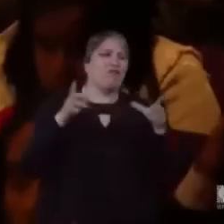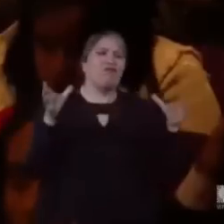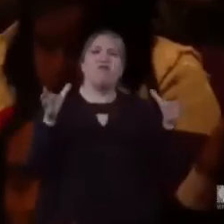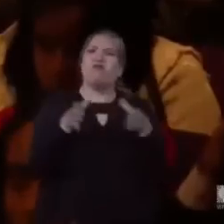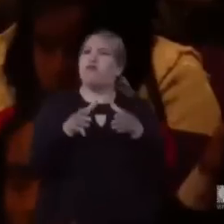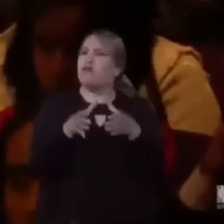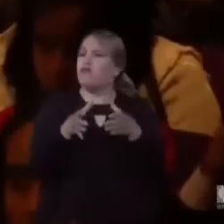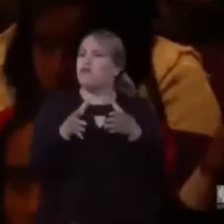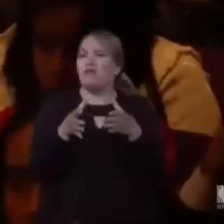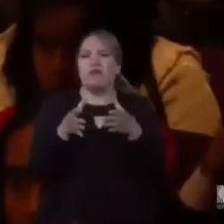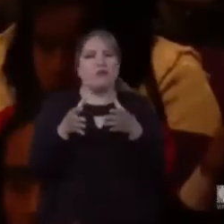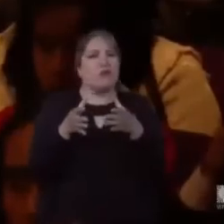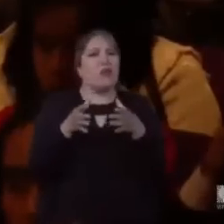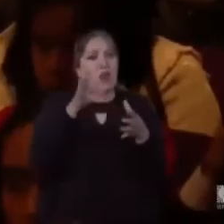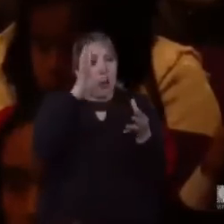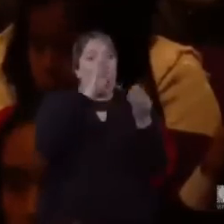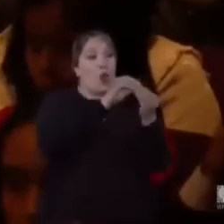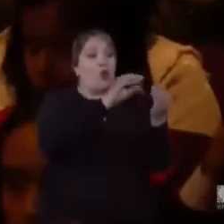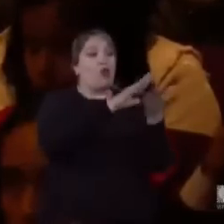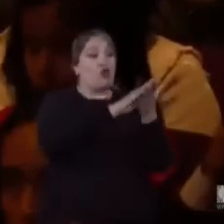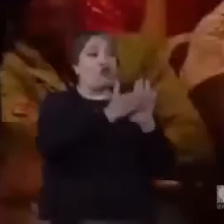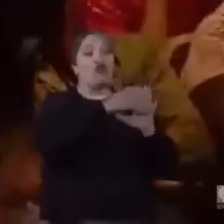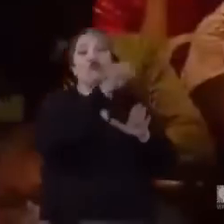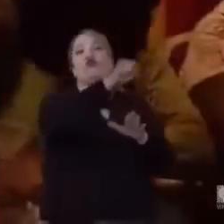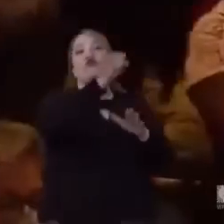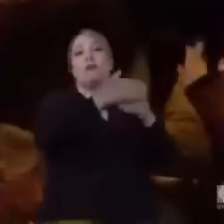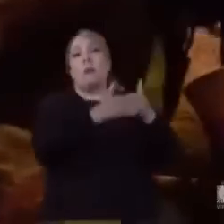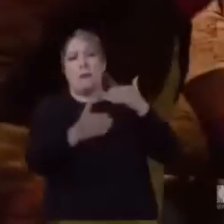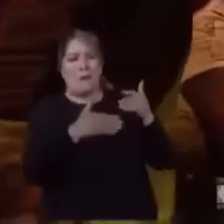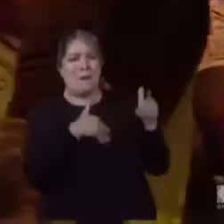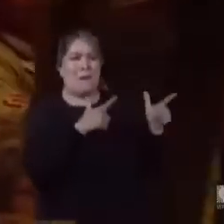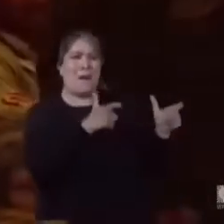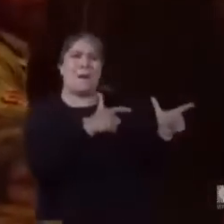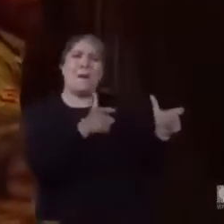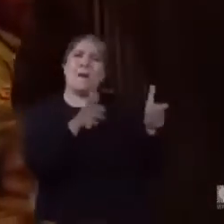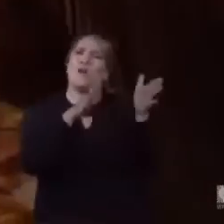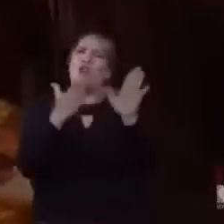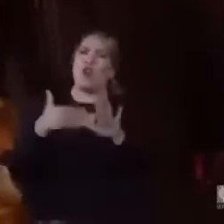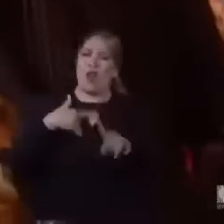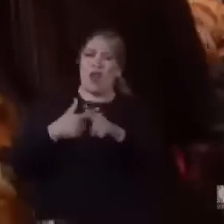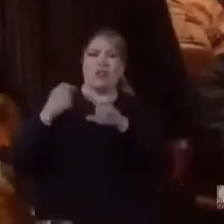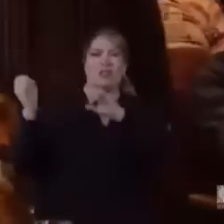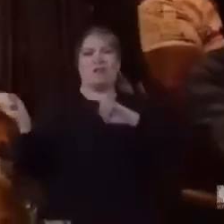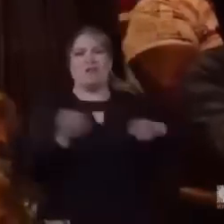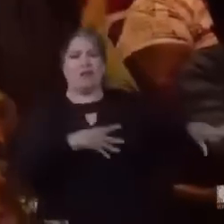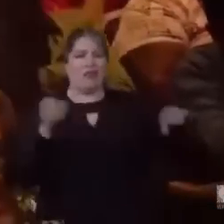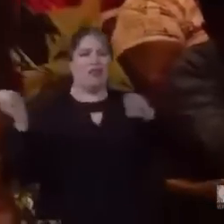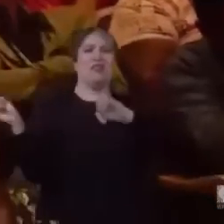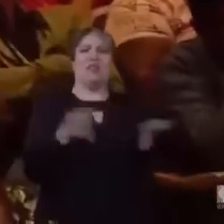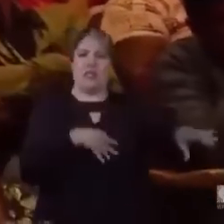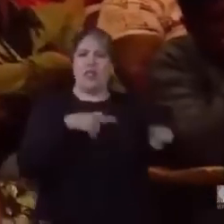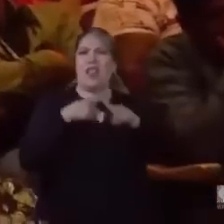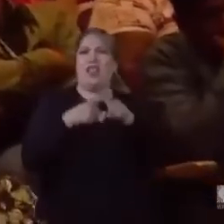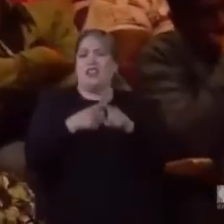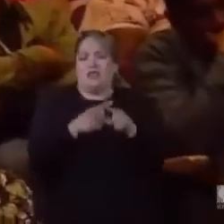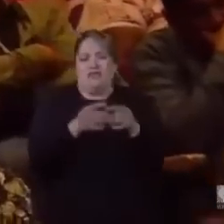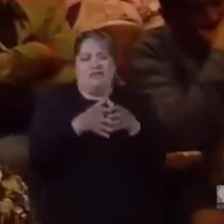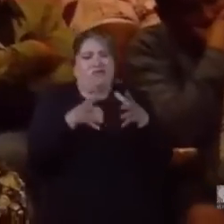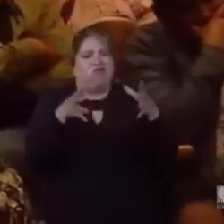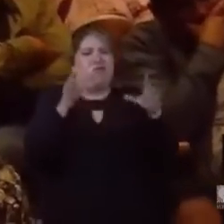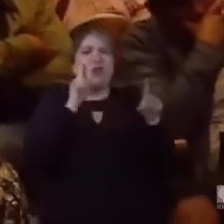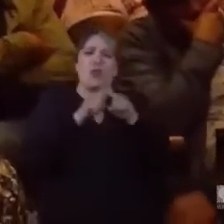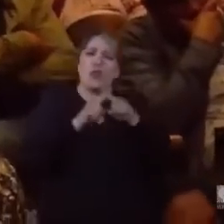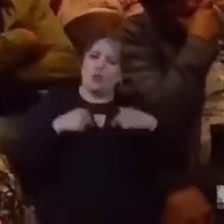de líderes que mataron después del acuerdo de paz y más de 300 excombatientes que luchaban por